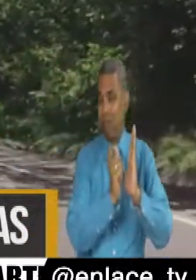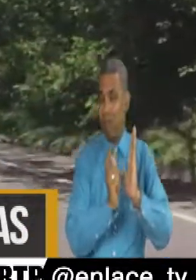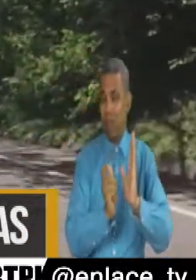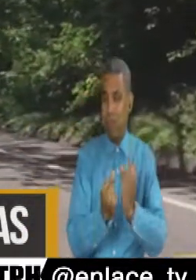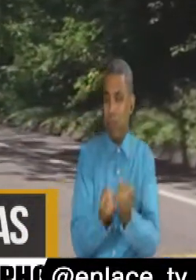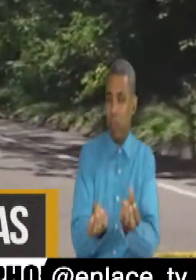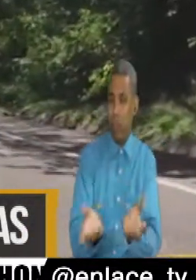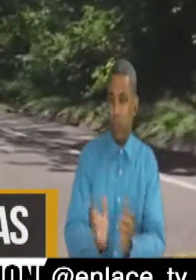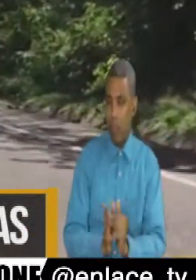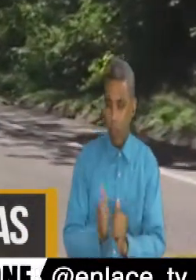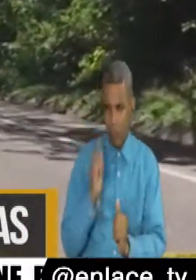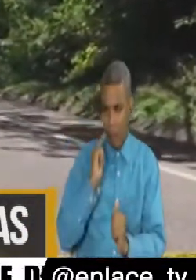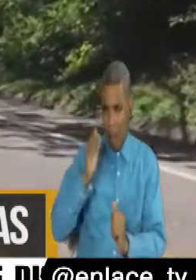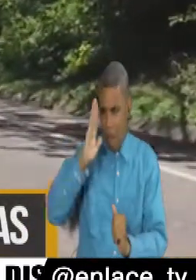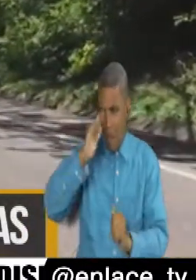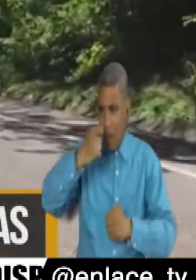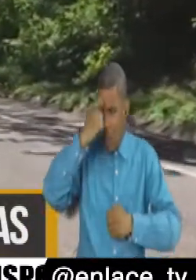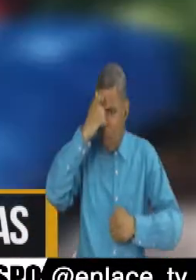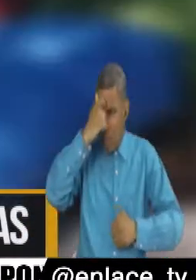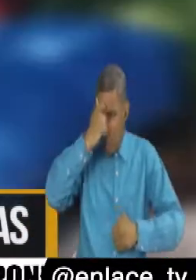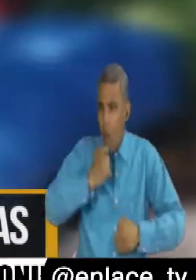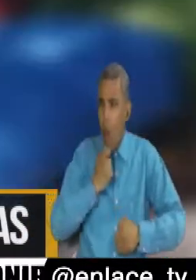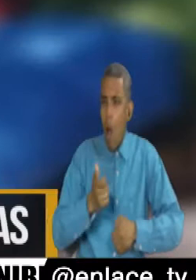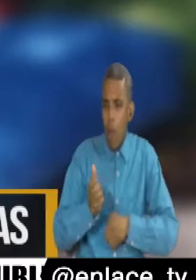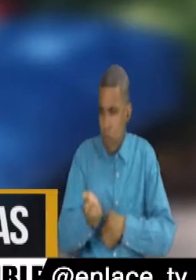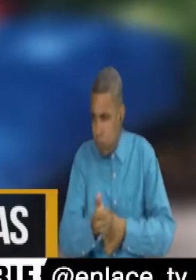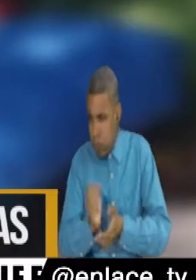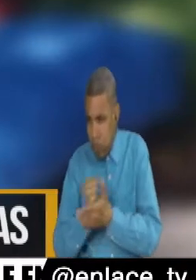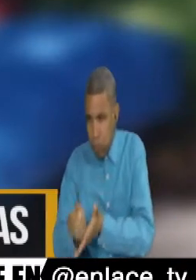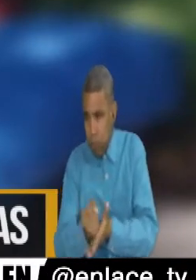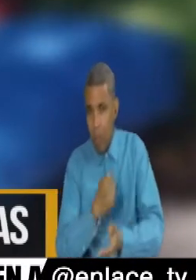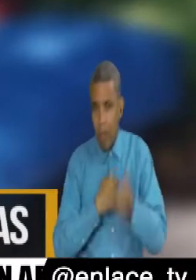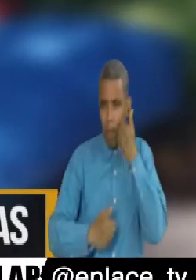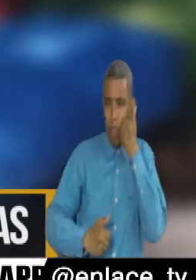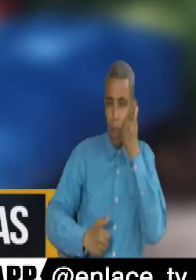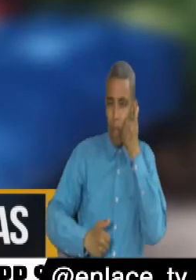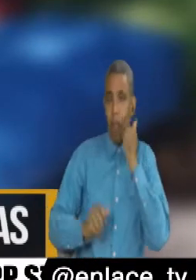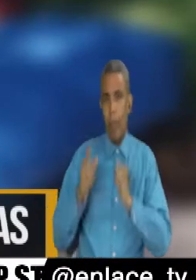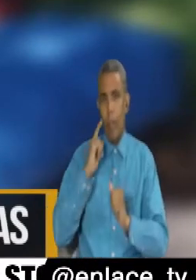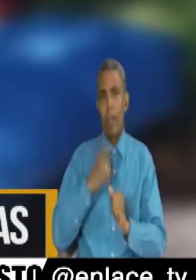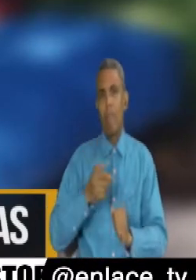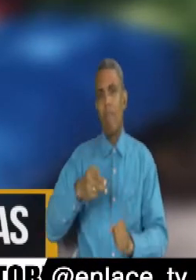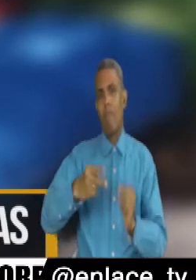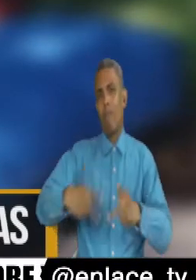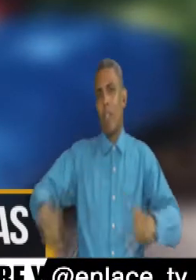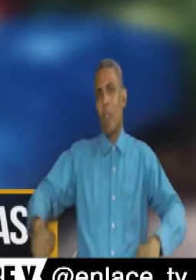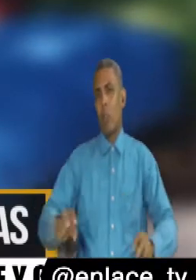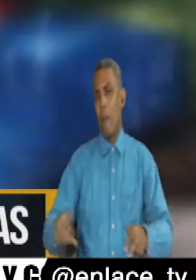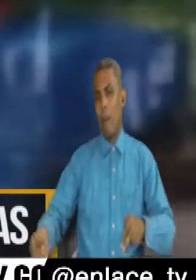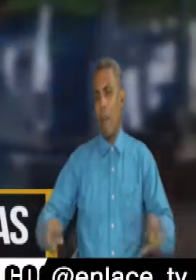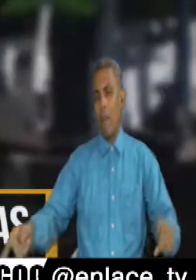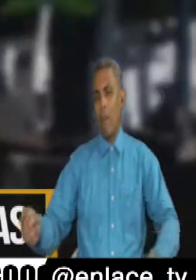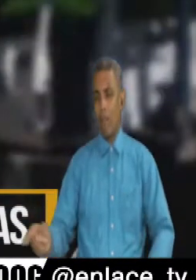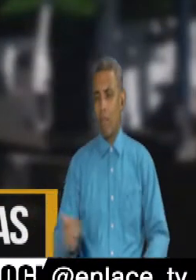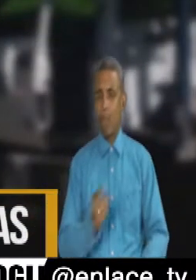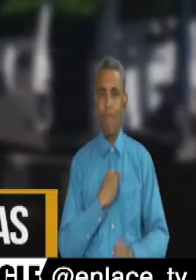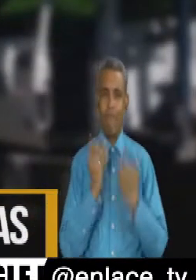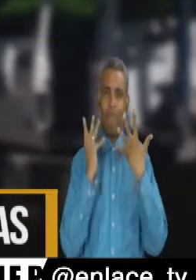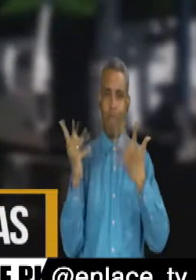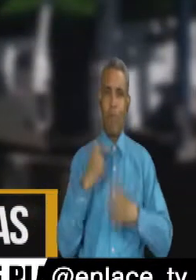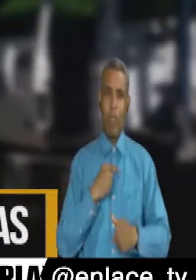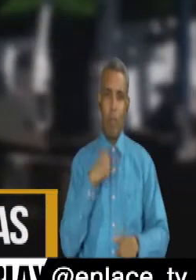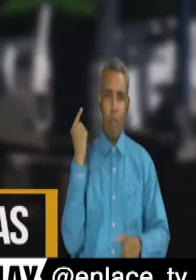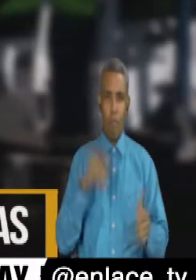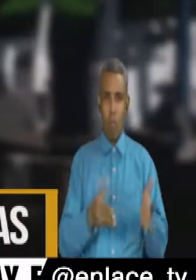cuatro máquinas de bomberos hacia el sitio con todo el personal. 10 personas muertas y 6 heridas es el saldo que hasta el momento entregan las autoridades. La buseta